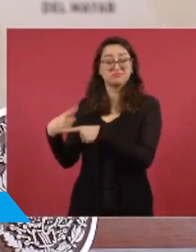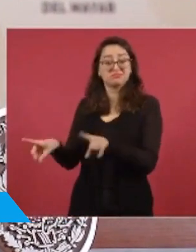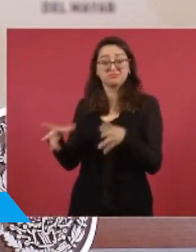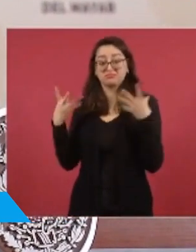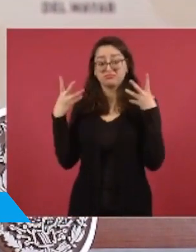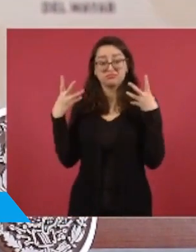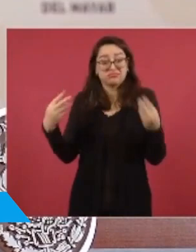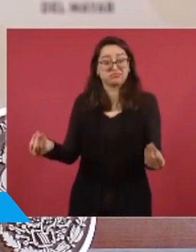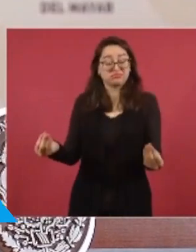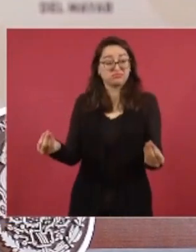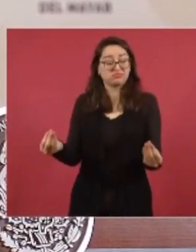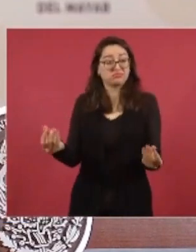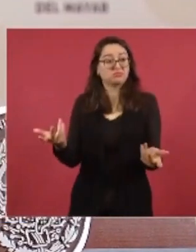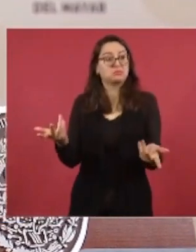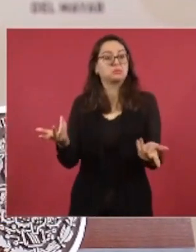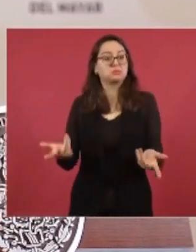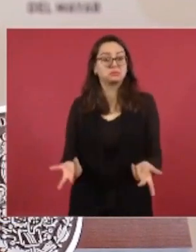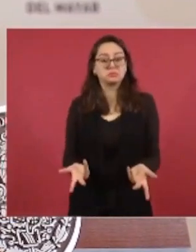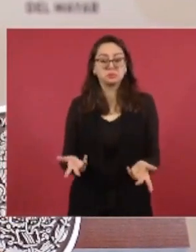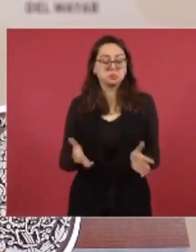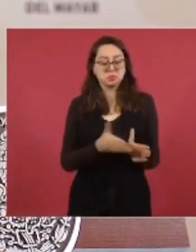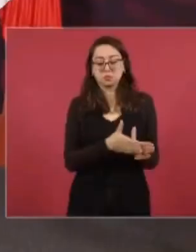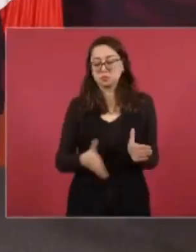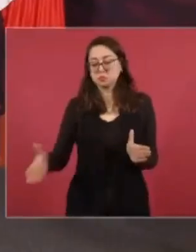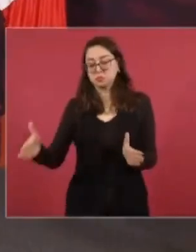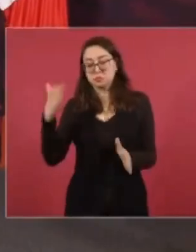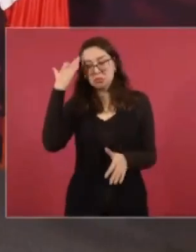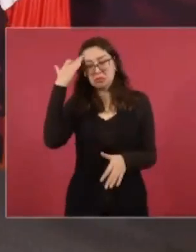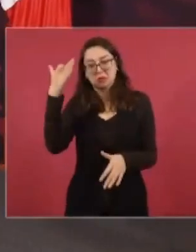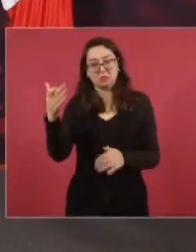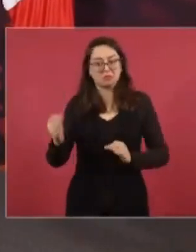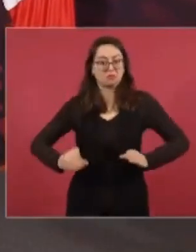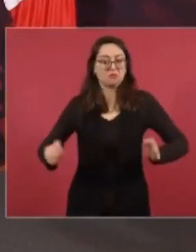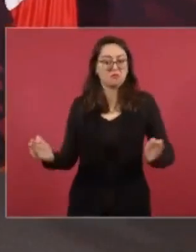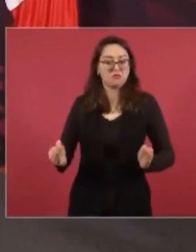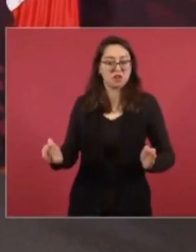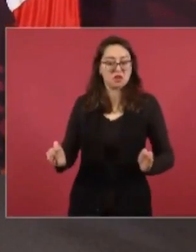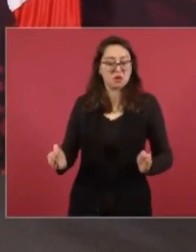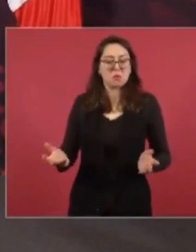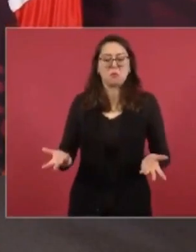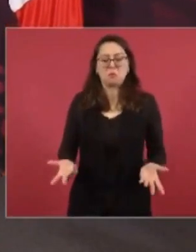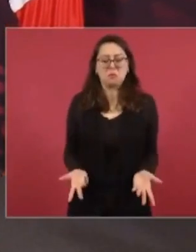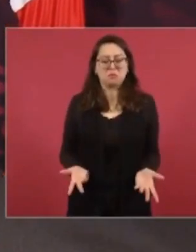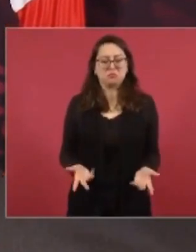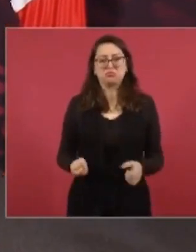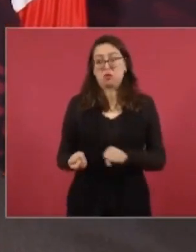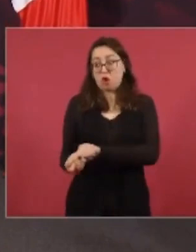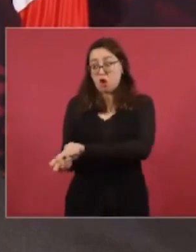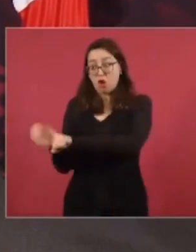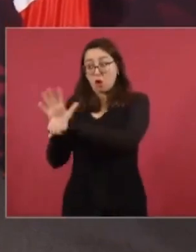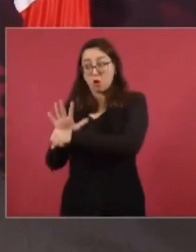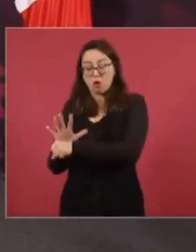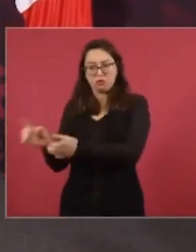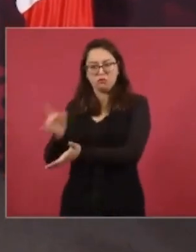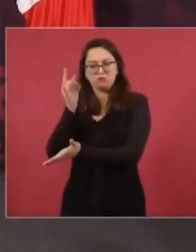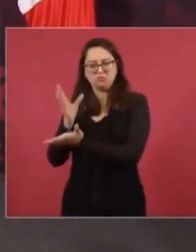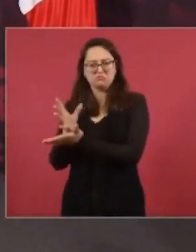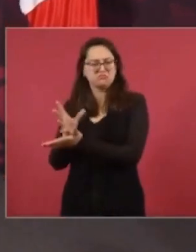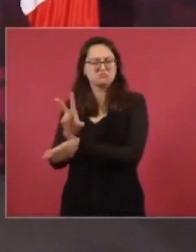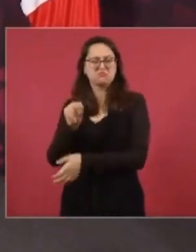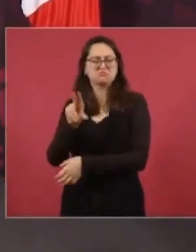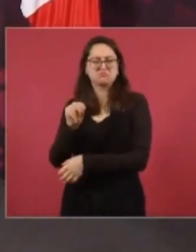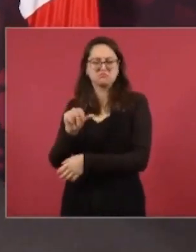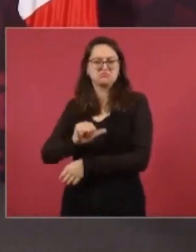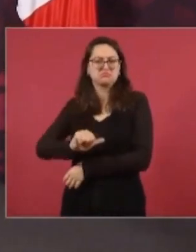gripas y otro tipo de enfermedades que tienen que ver con